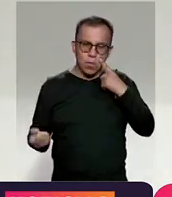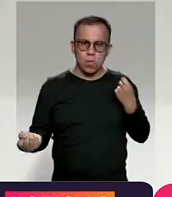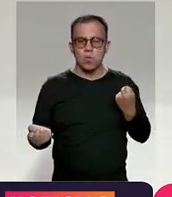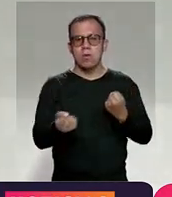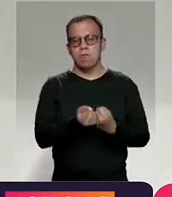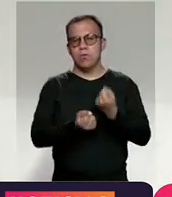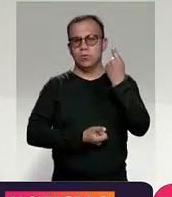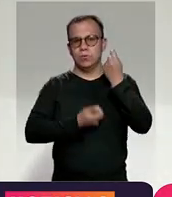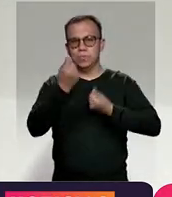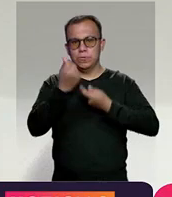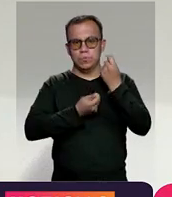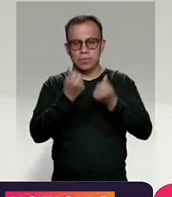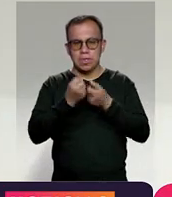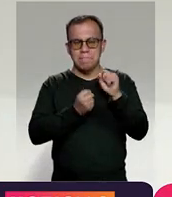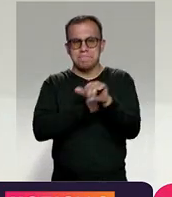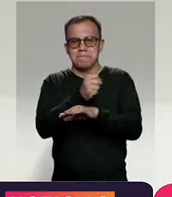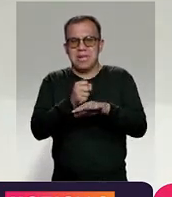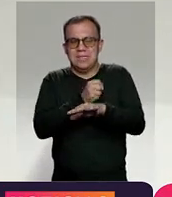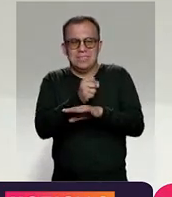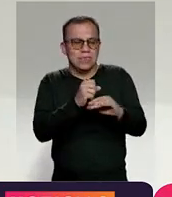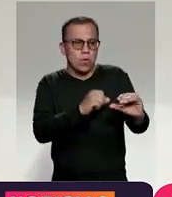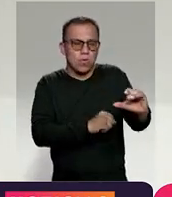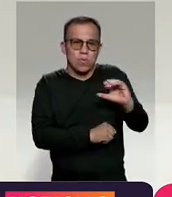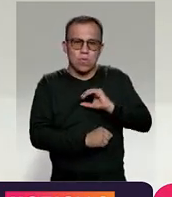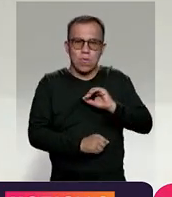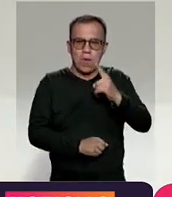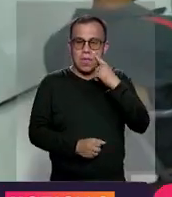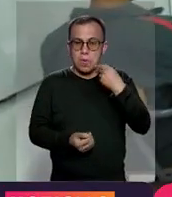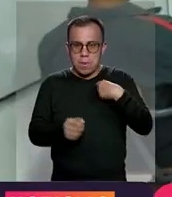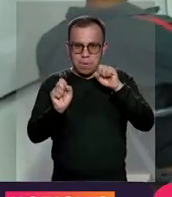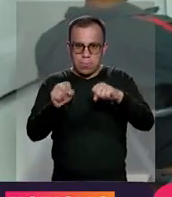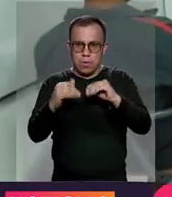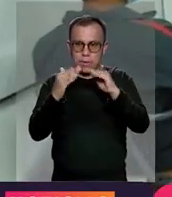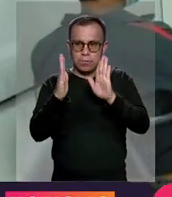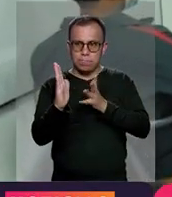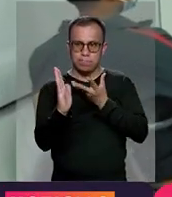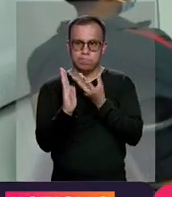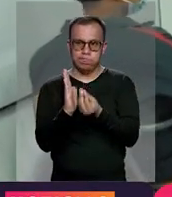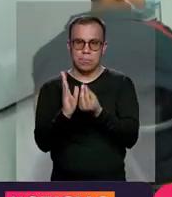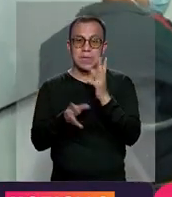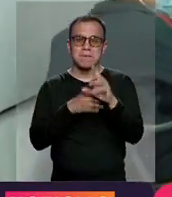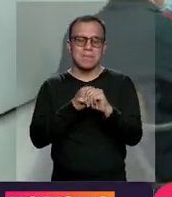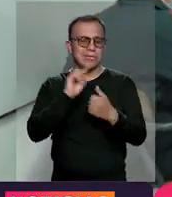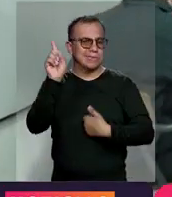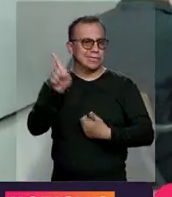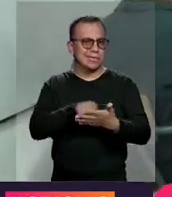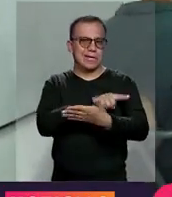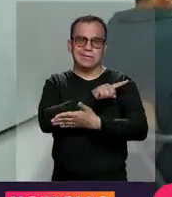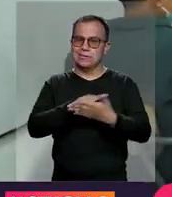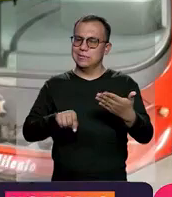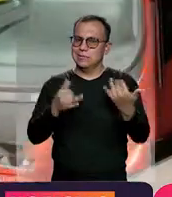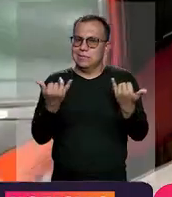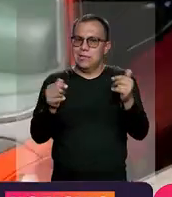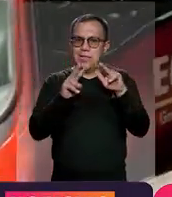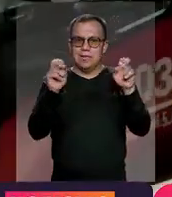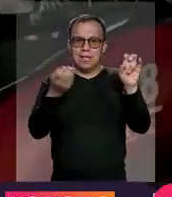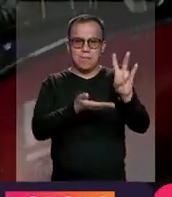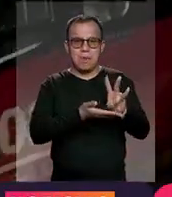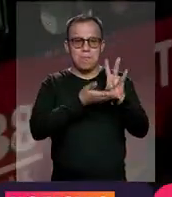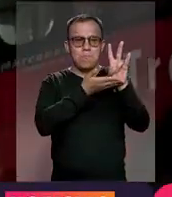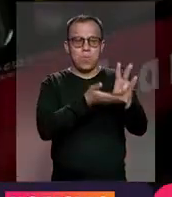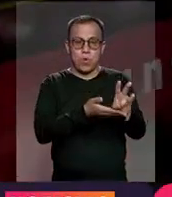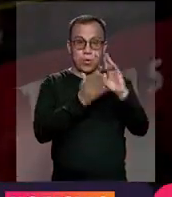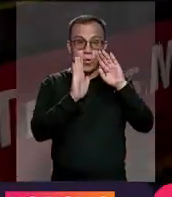económico, renta básica para poder cumplir esas cuarentenas. Además, pidió cancelar el modelo de alternancia en los colegios